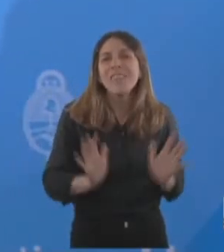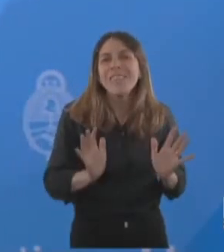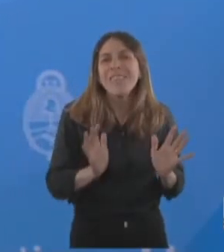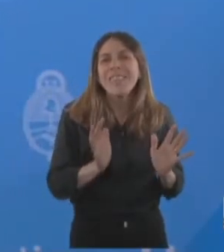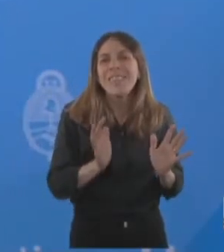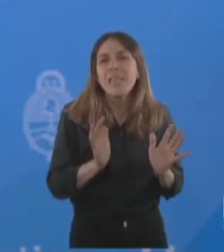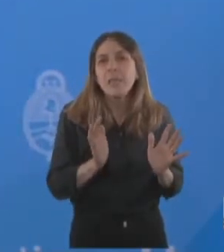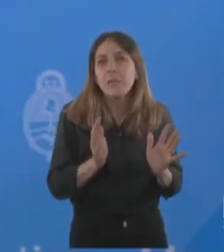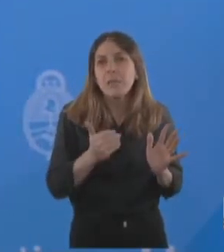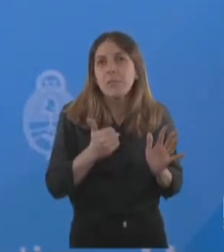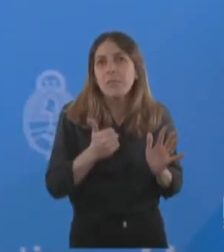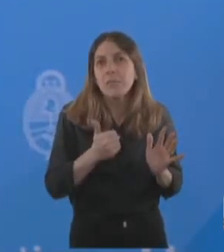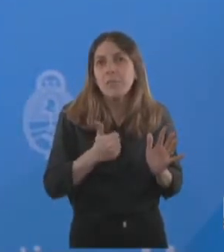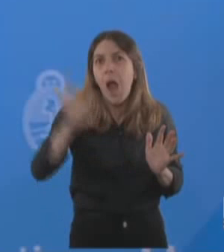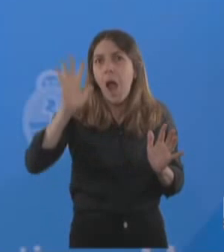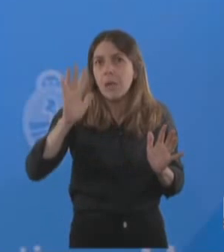recurrente.